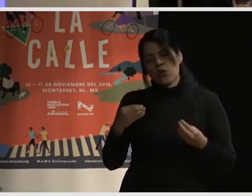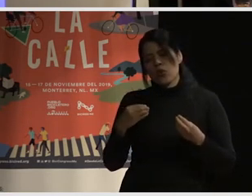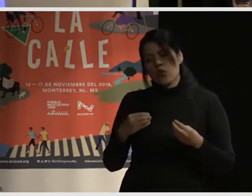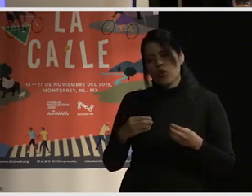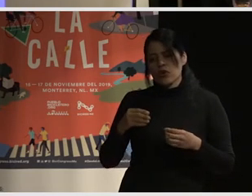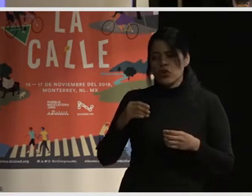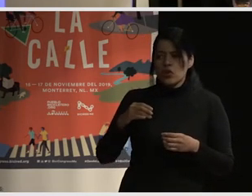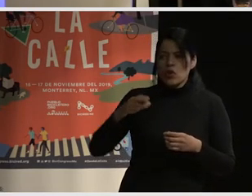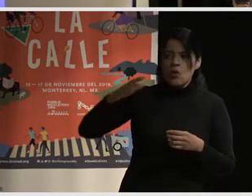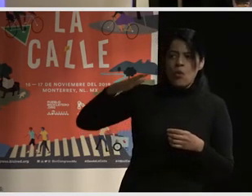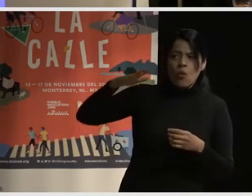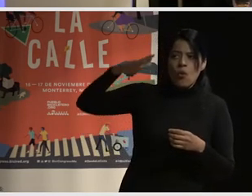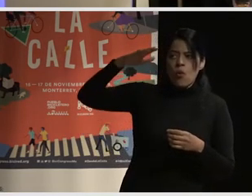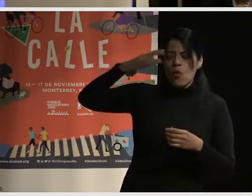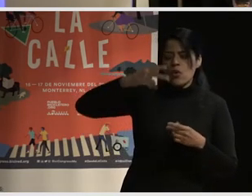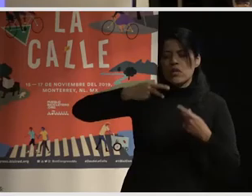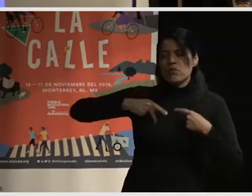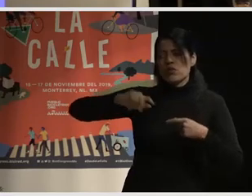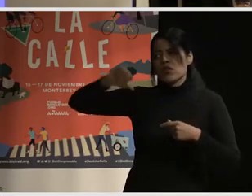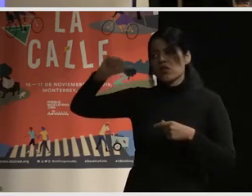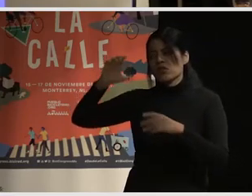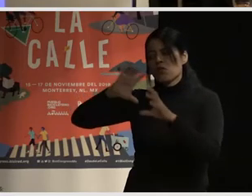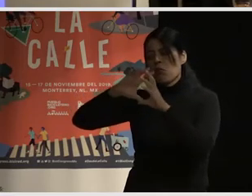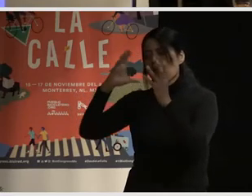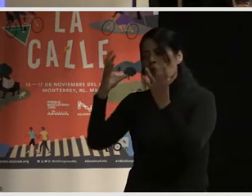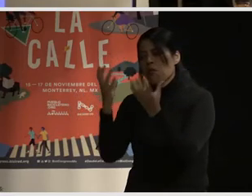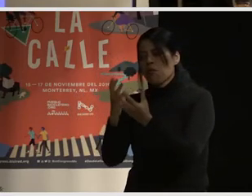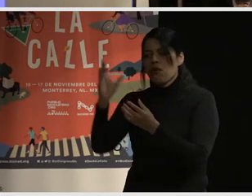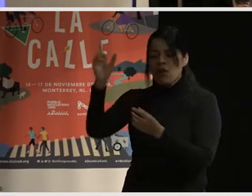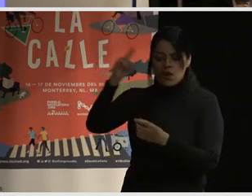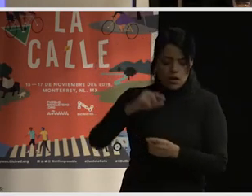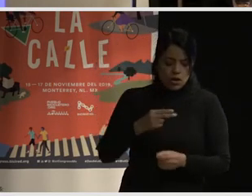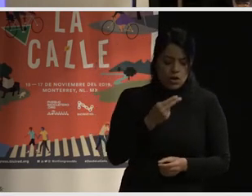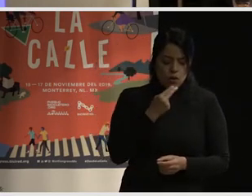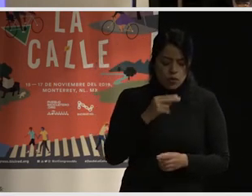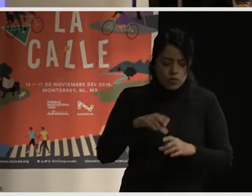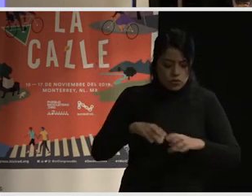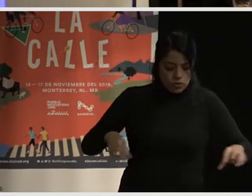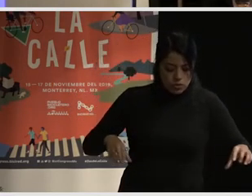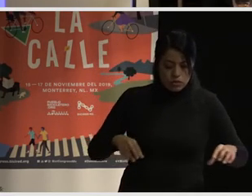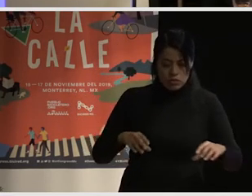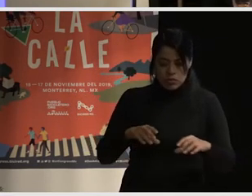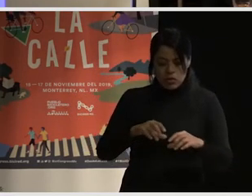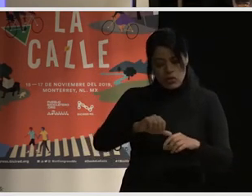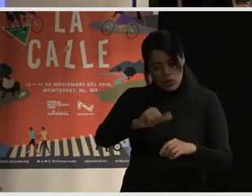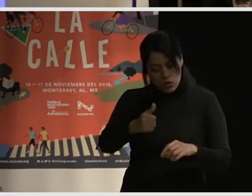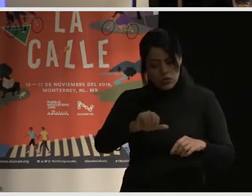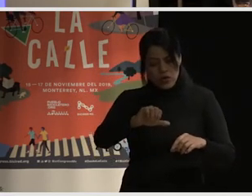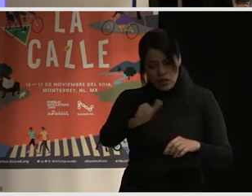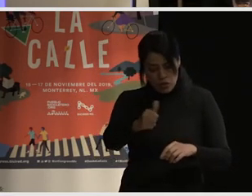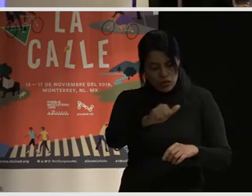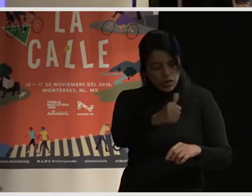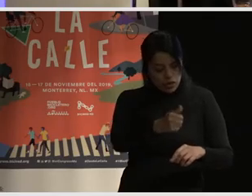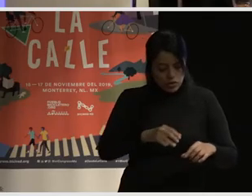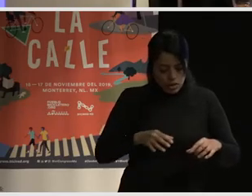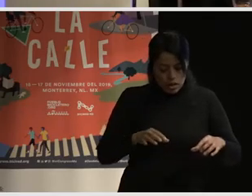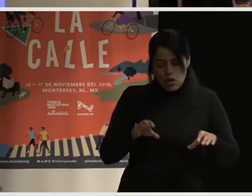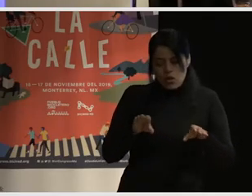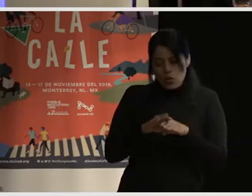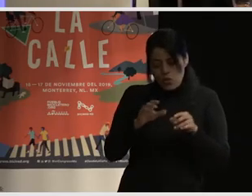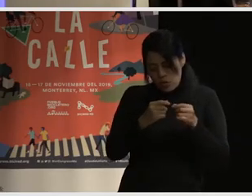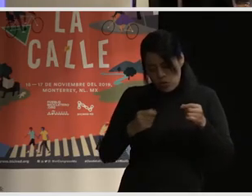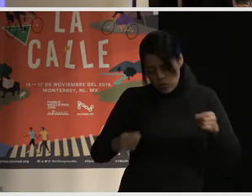marcianos seguramente van a circular por ahí y después fue otra y fue otra y como dijiste como un rosario me causa mucha gracia como un